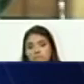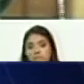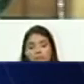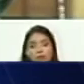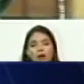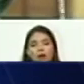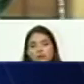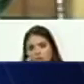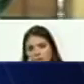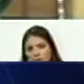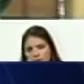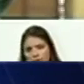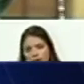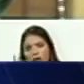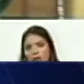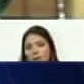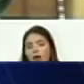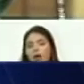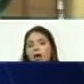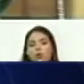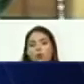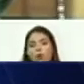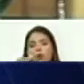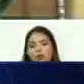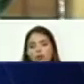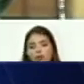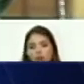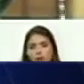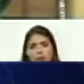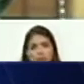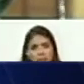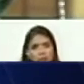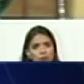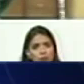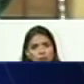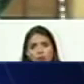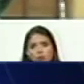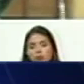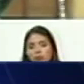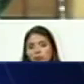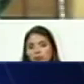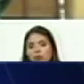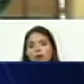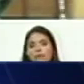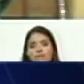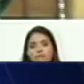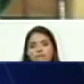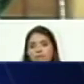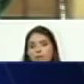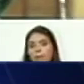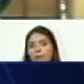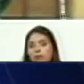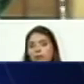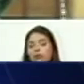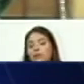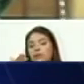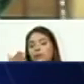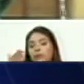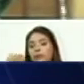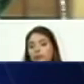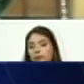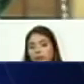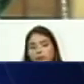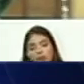de seguridad en los centros de votación y en las instalaciones involucradas en el proceso electoral en todo